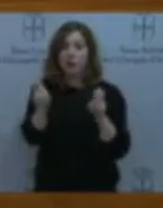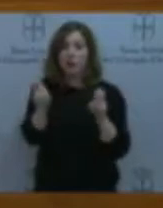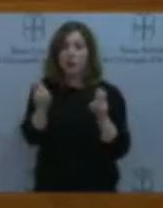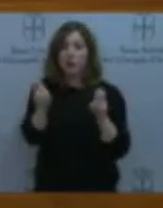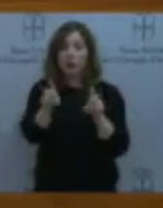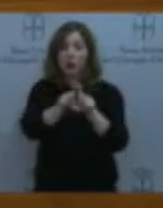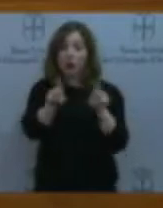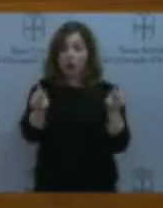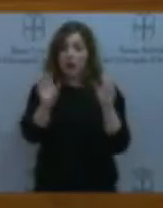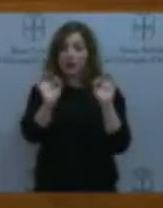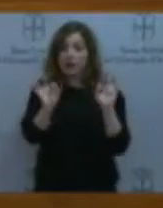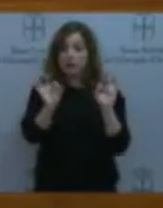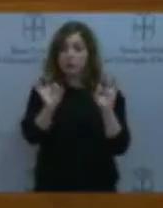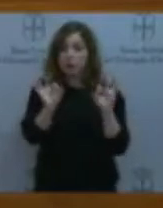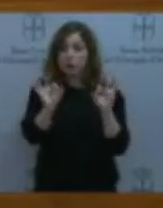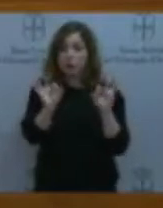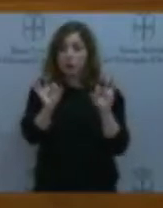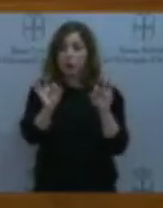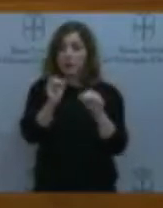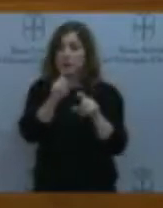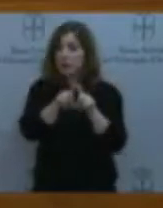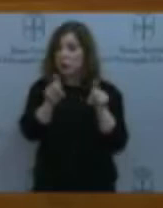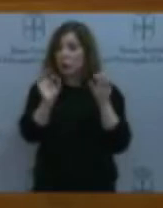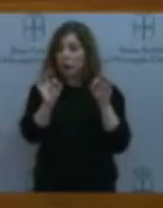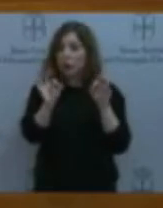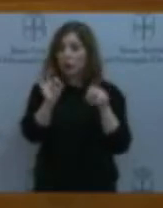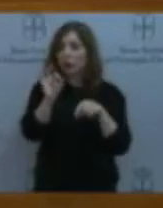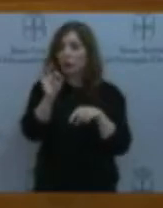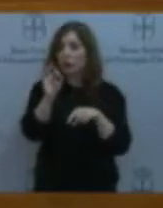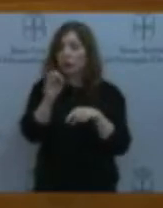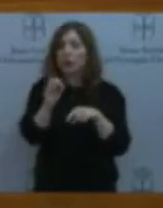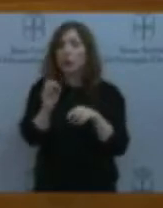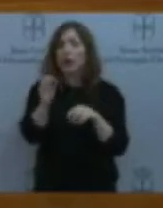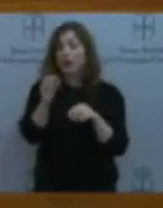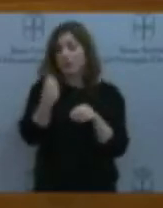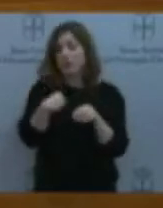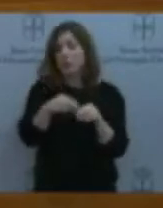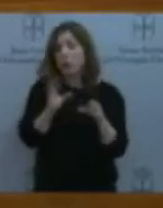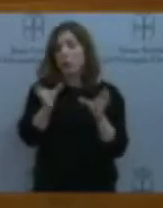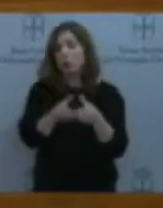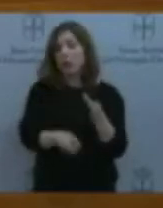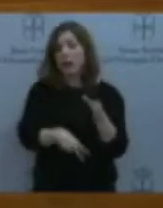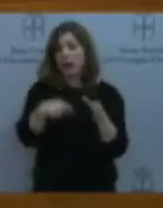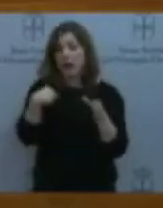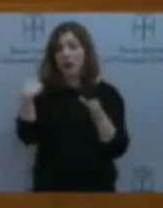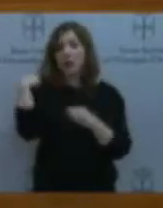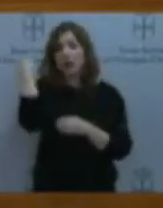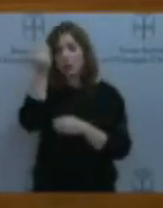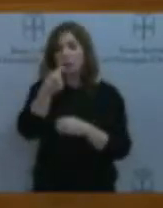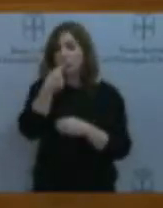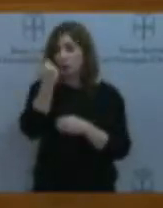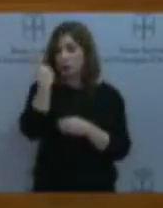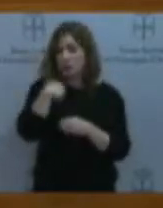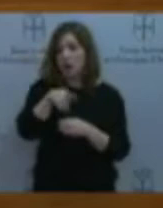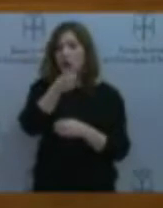organismo órgano, lo que se quiera, institución que dependa de la Junta General, a mí me parece, y se lo he dicho ya, que